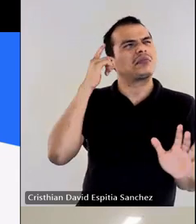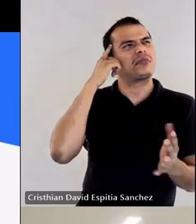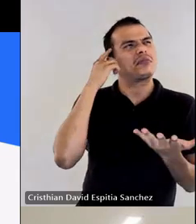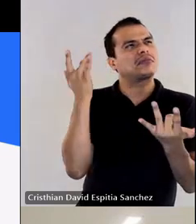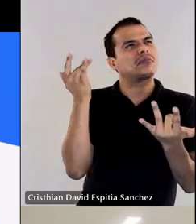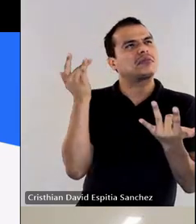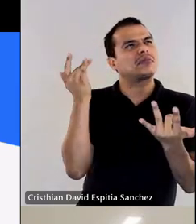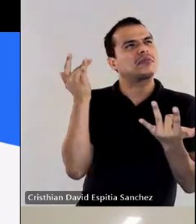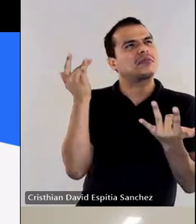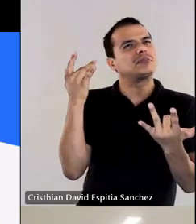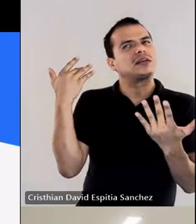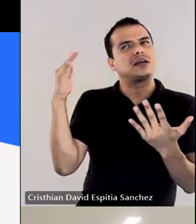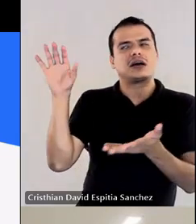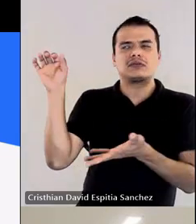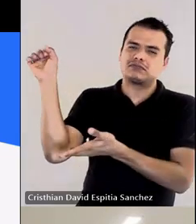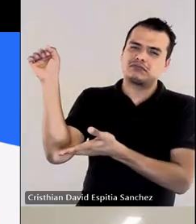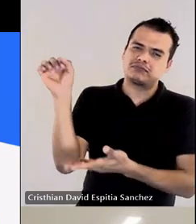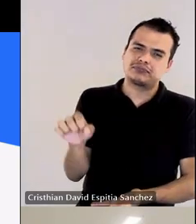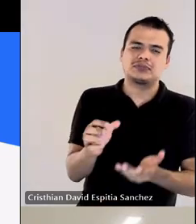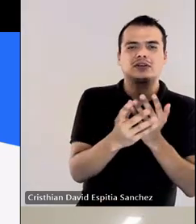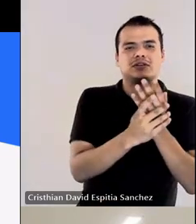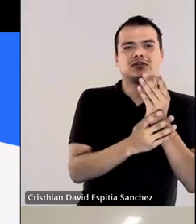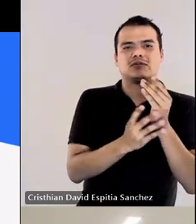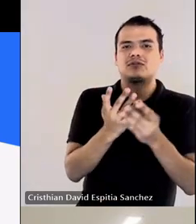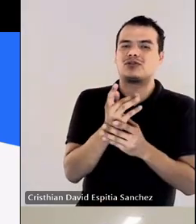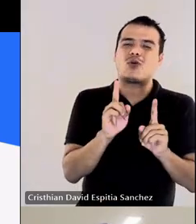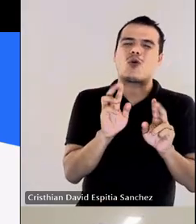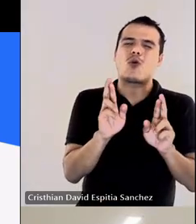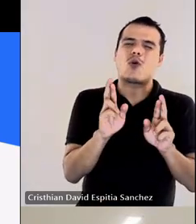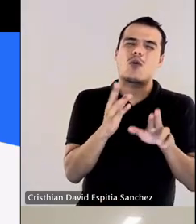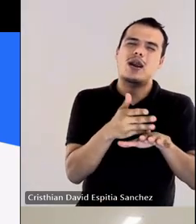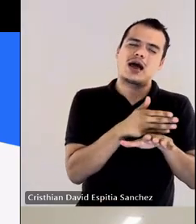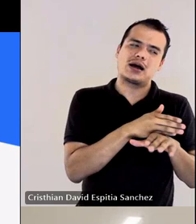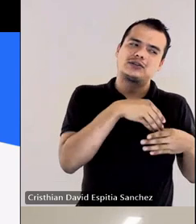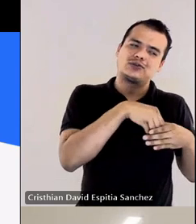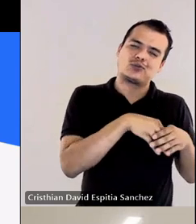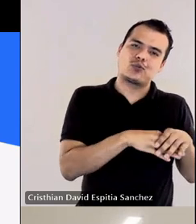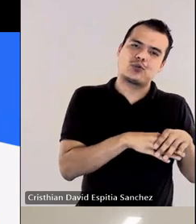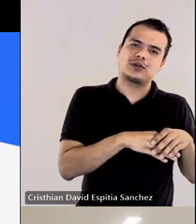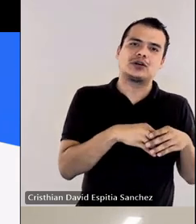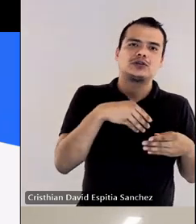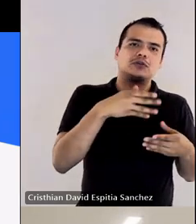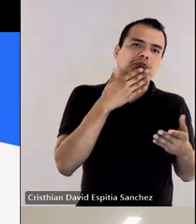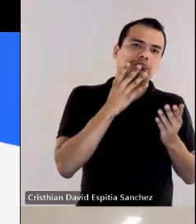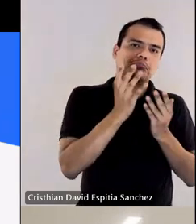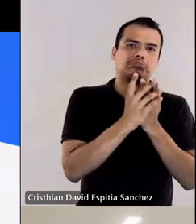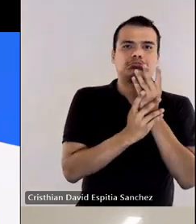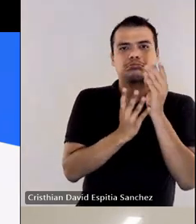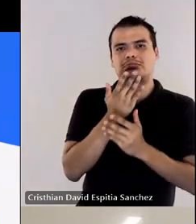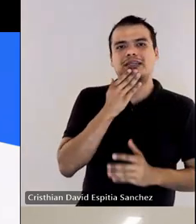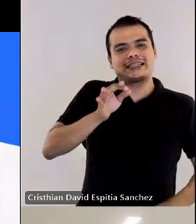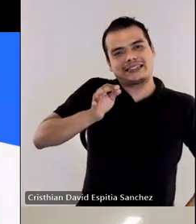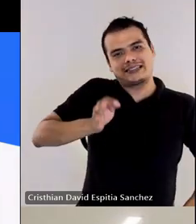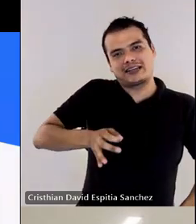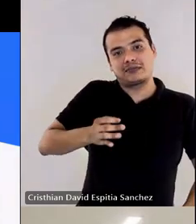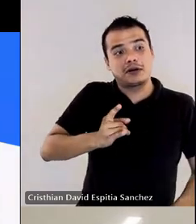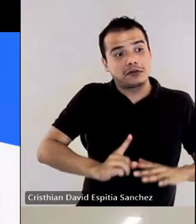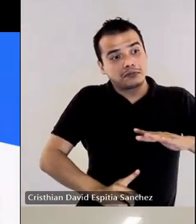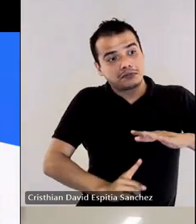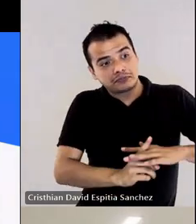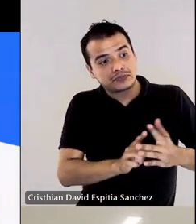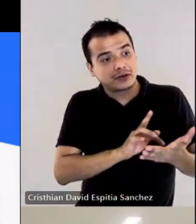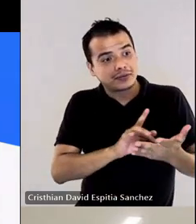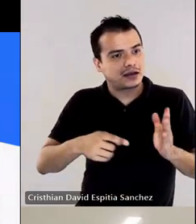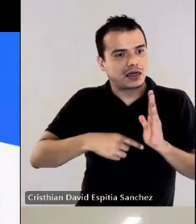tener, sino que ojalá en su bolsillito, con un simple par de guantes es más que suficiente. Encontré la emergencia, de una vez me